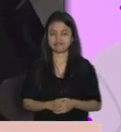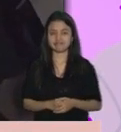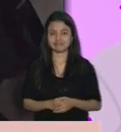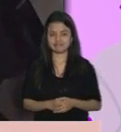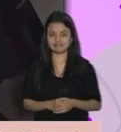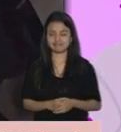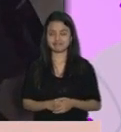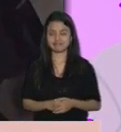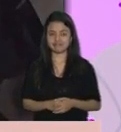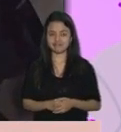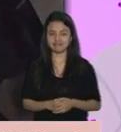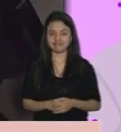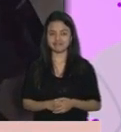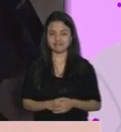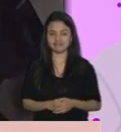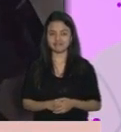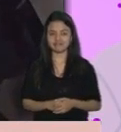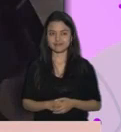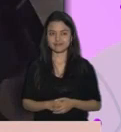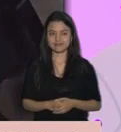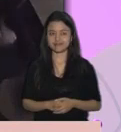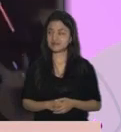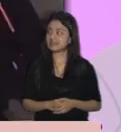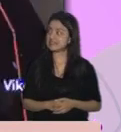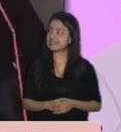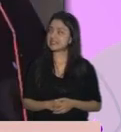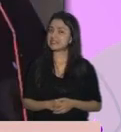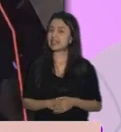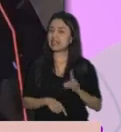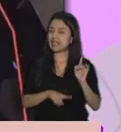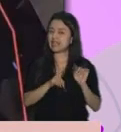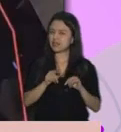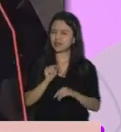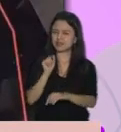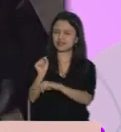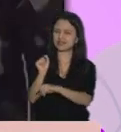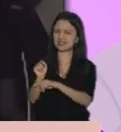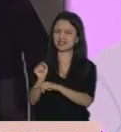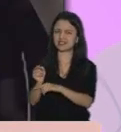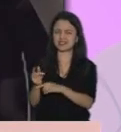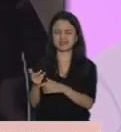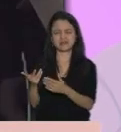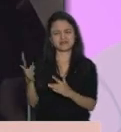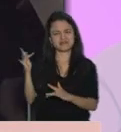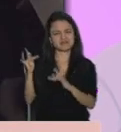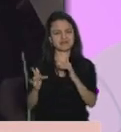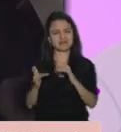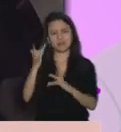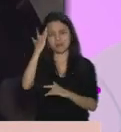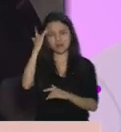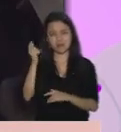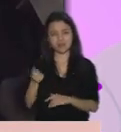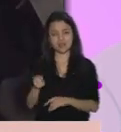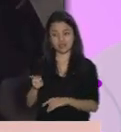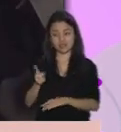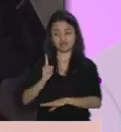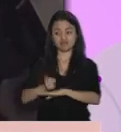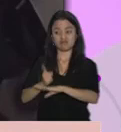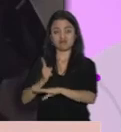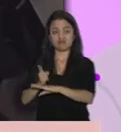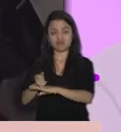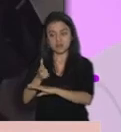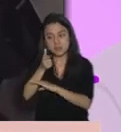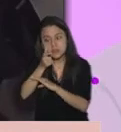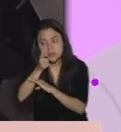determinado lapso de tiempo. Muchos han criticado la controvertida medida porque la llaman